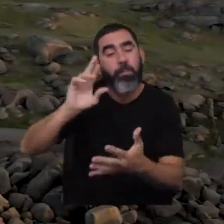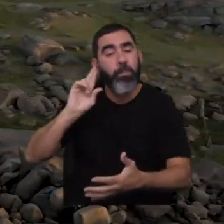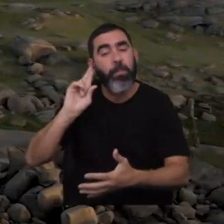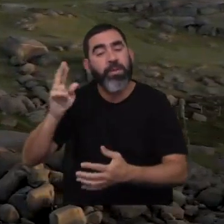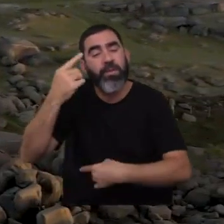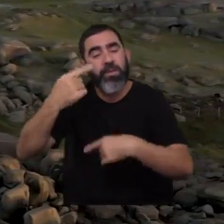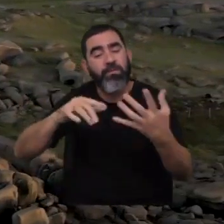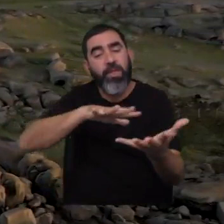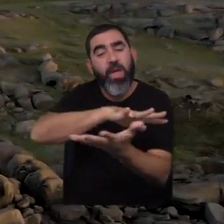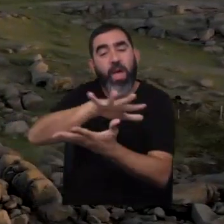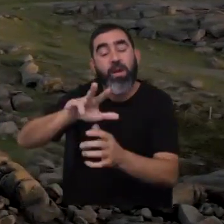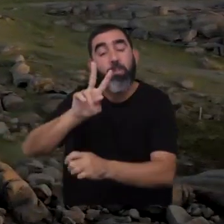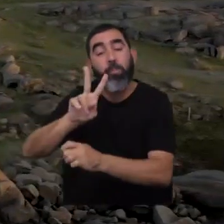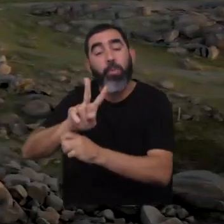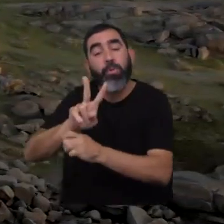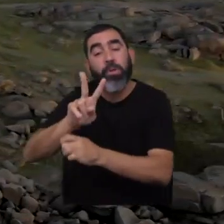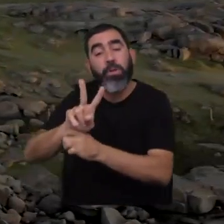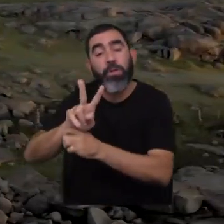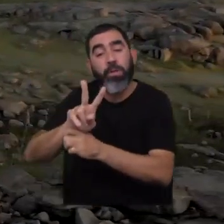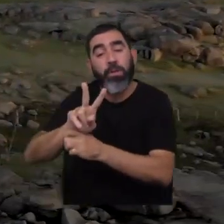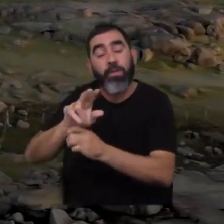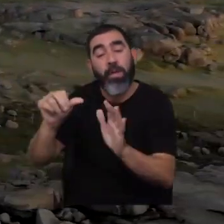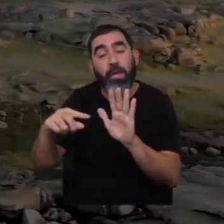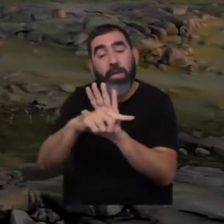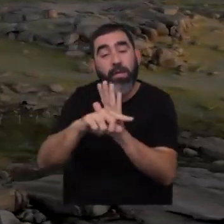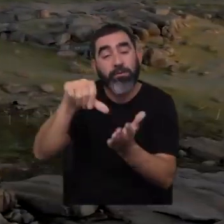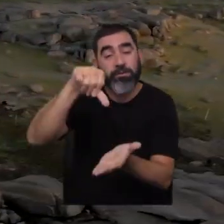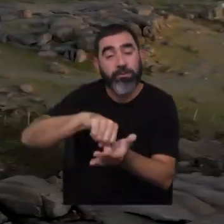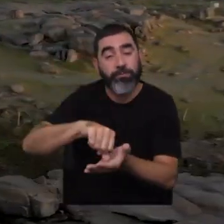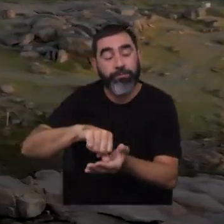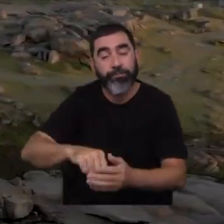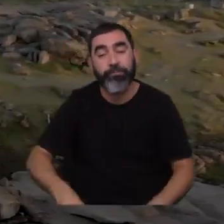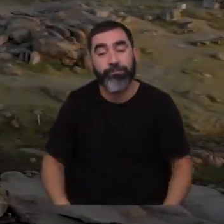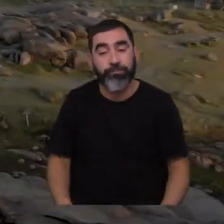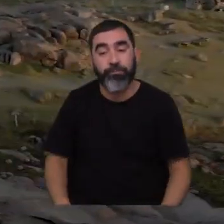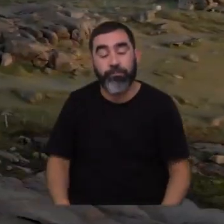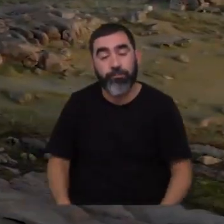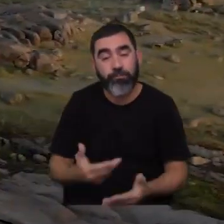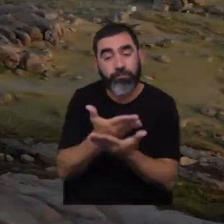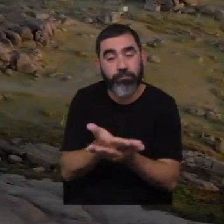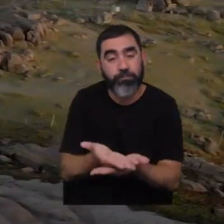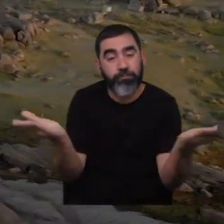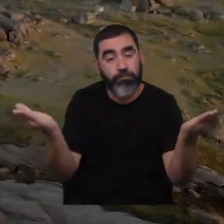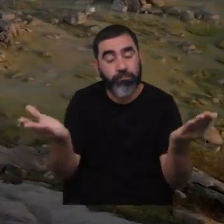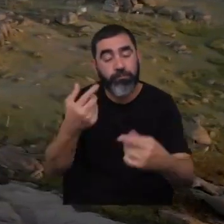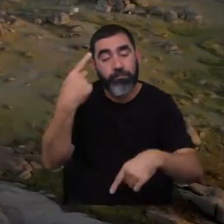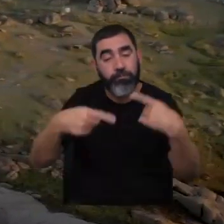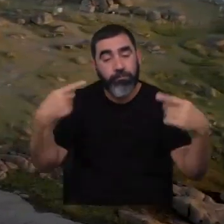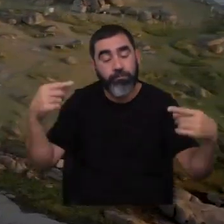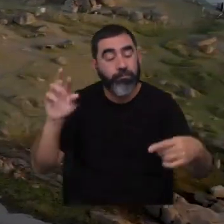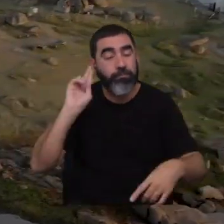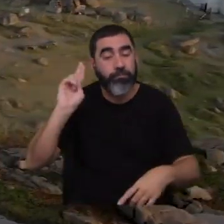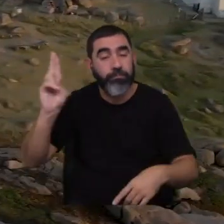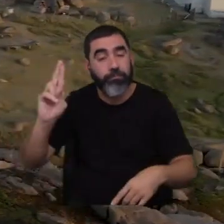de distintas áreas protegidas del este del país. Muestreamos los paisajes